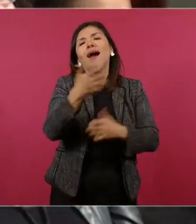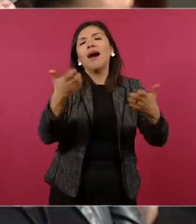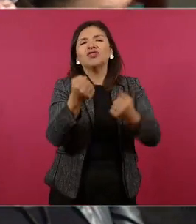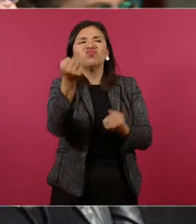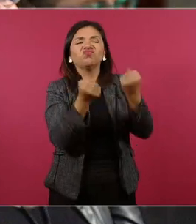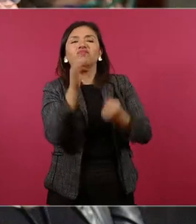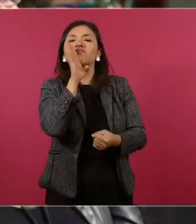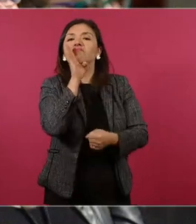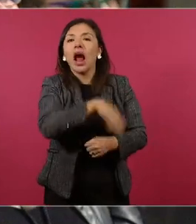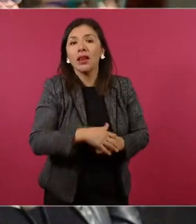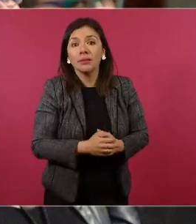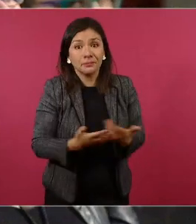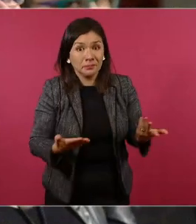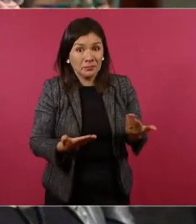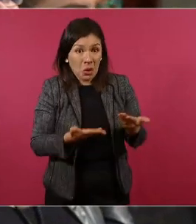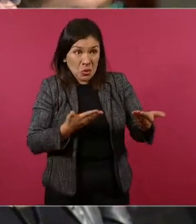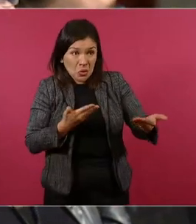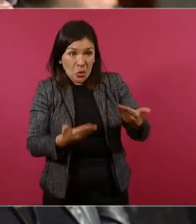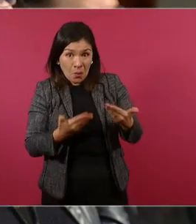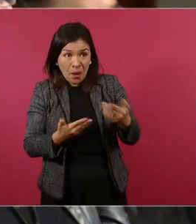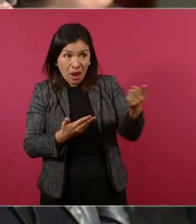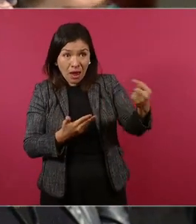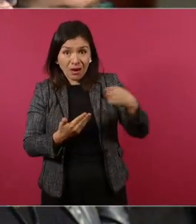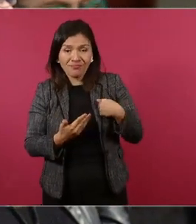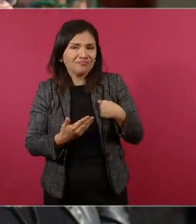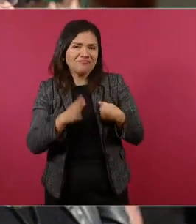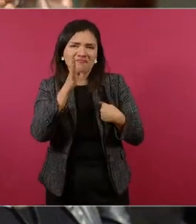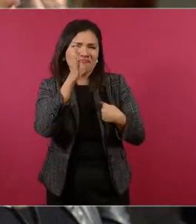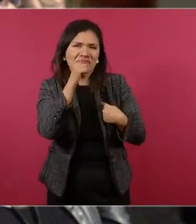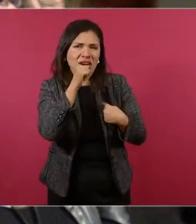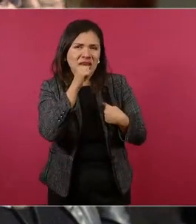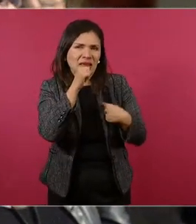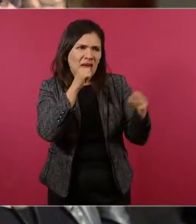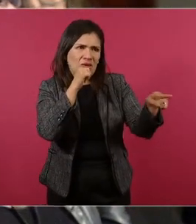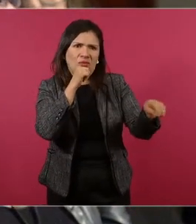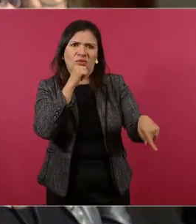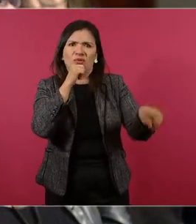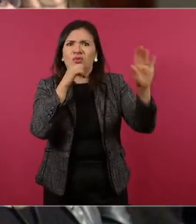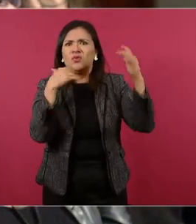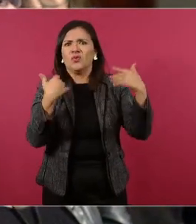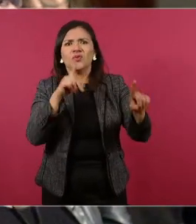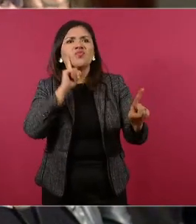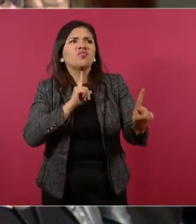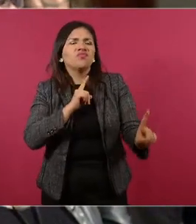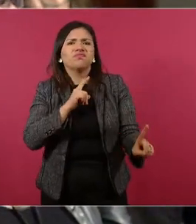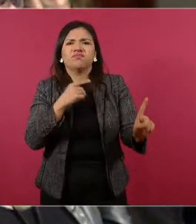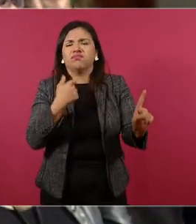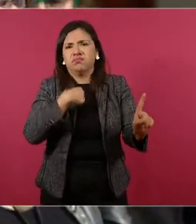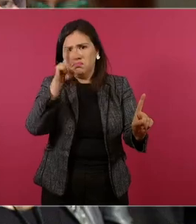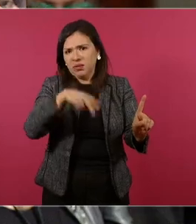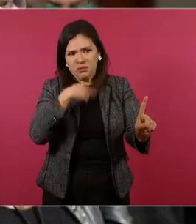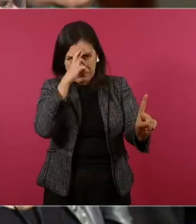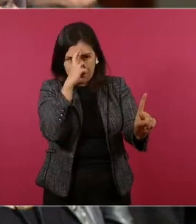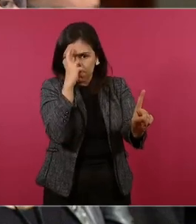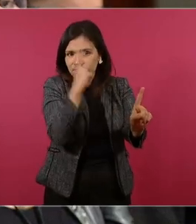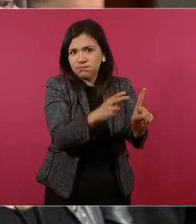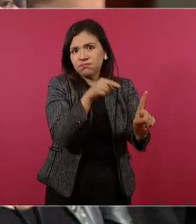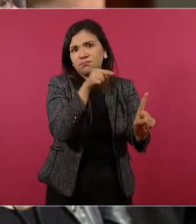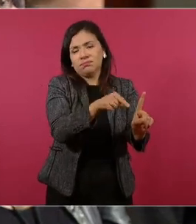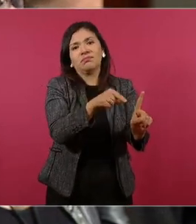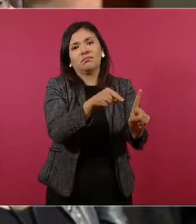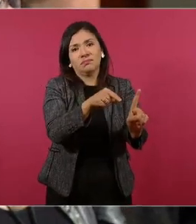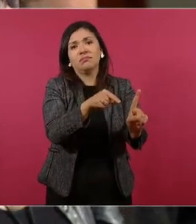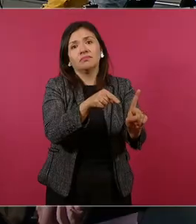infracción no hay comparación presidente entre yo y ella ella yo mis respeto porque yo